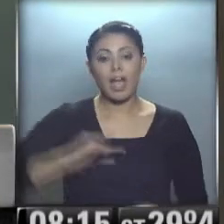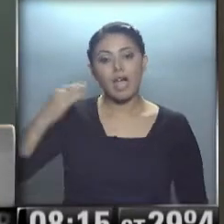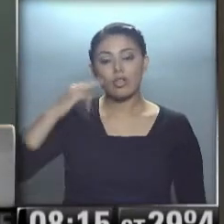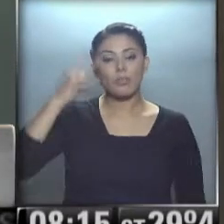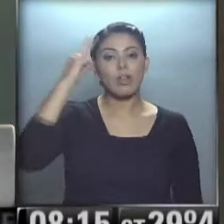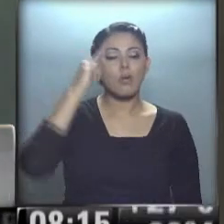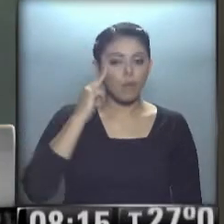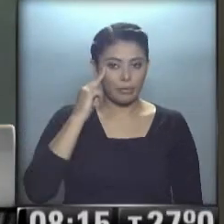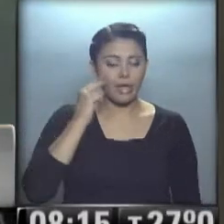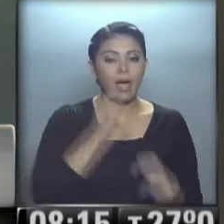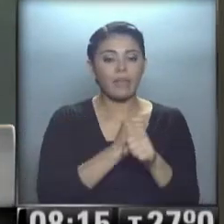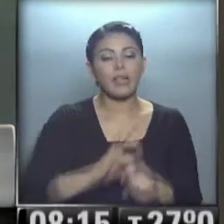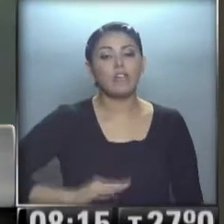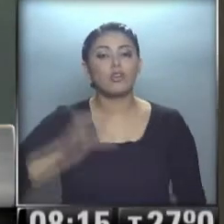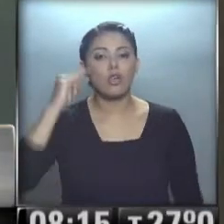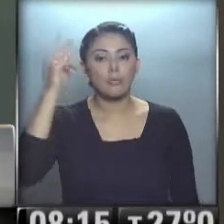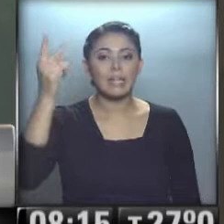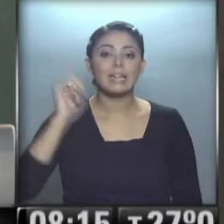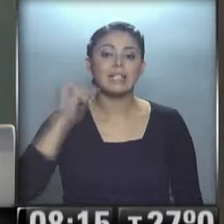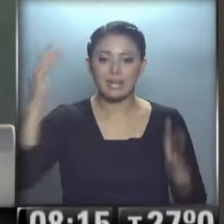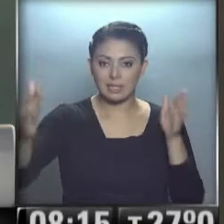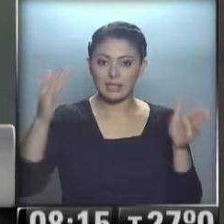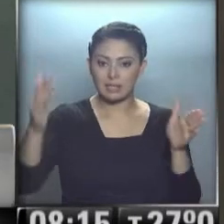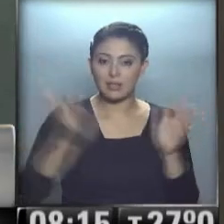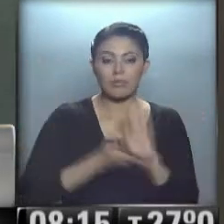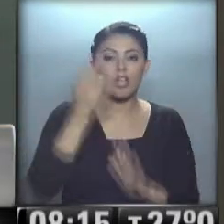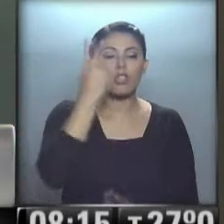2009 al año 2013 ha habido un incremento de